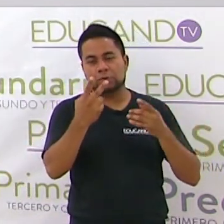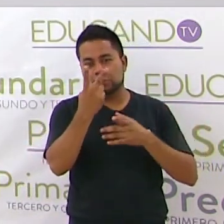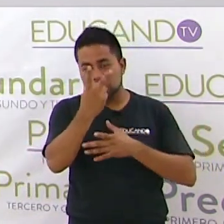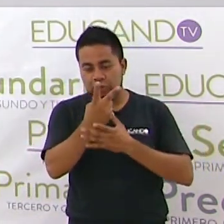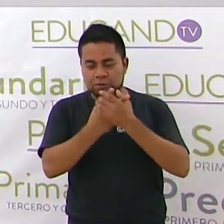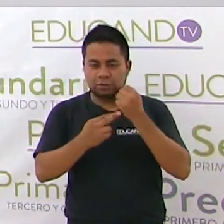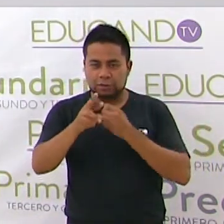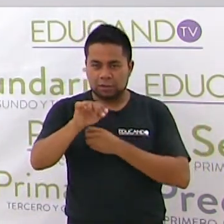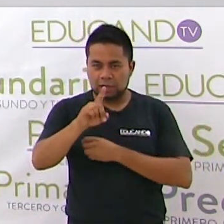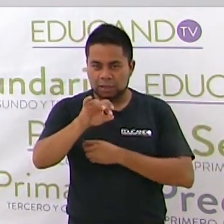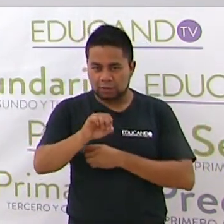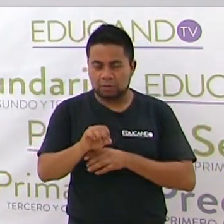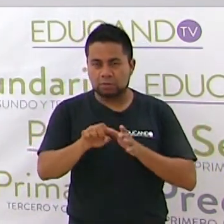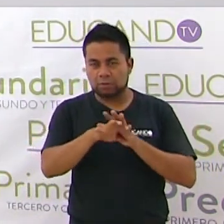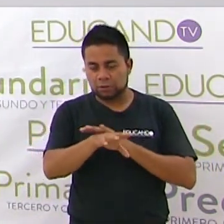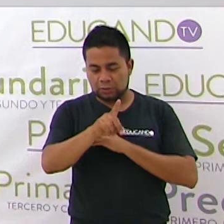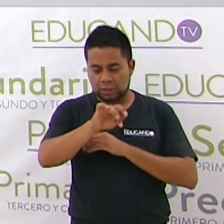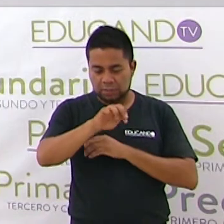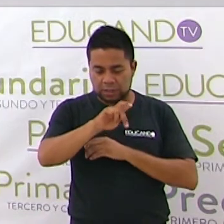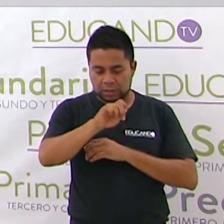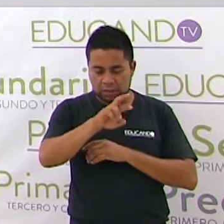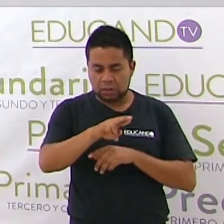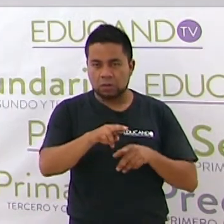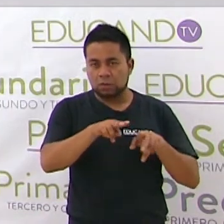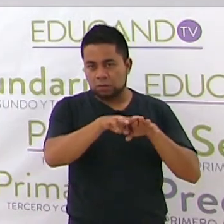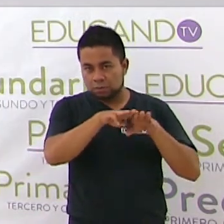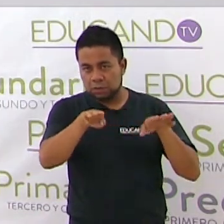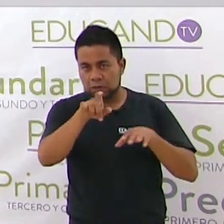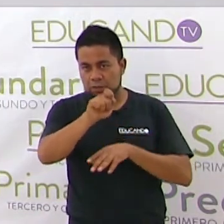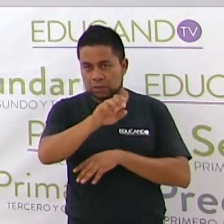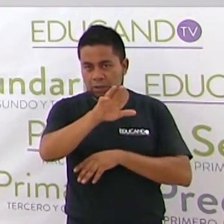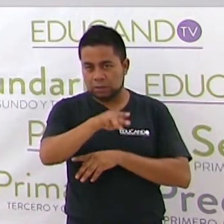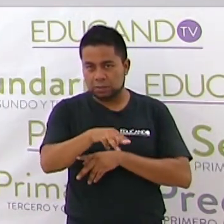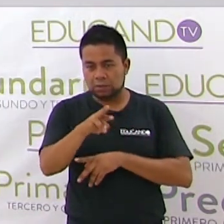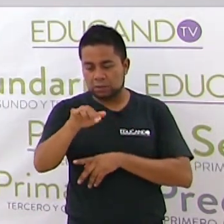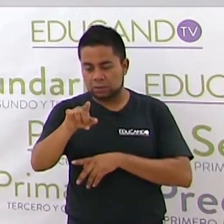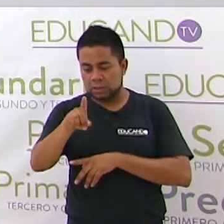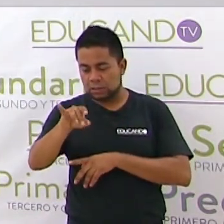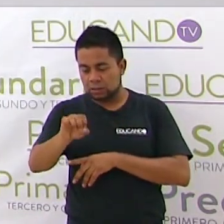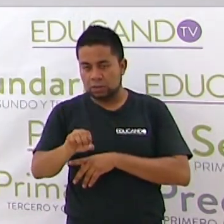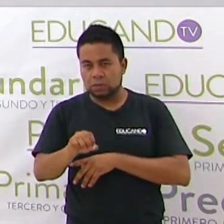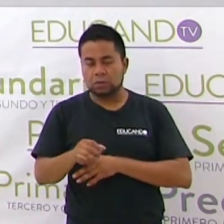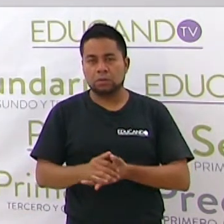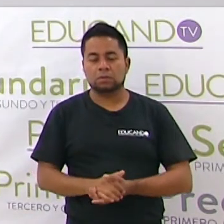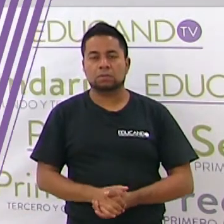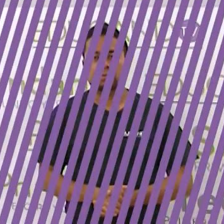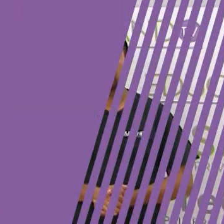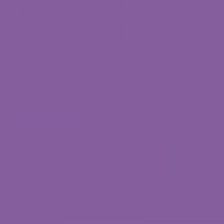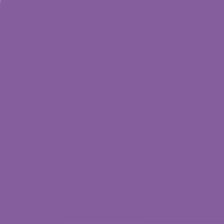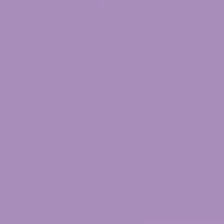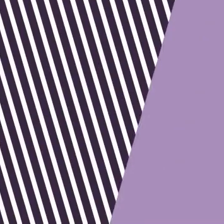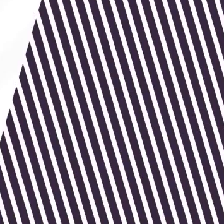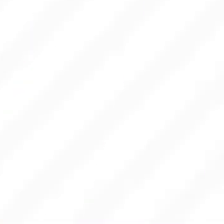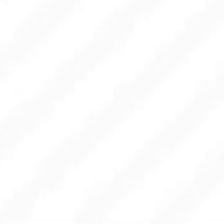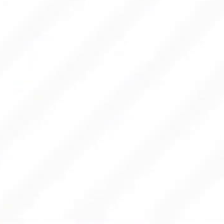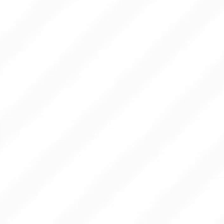¿Sale? Entonces, si el diámetro mide 20 centímetros, el radio, entonces tenemos aquí el diámetro.